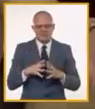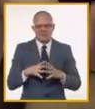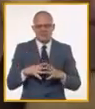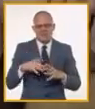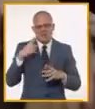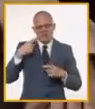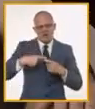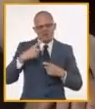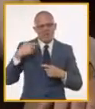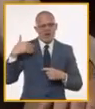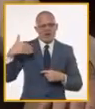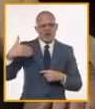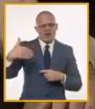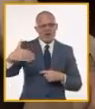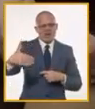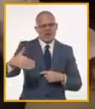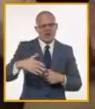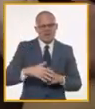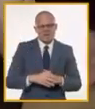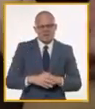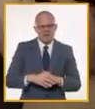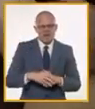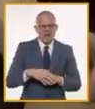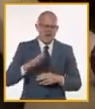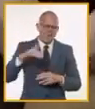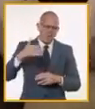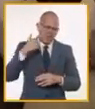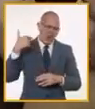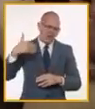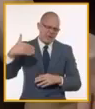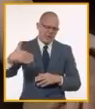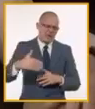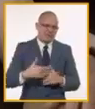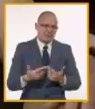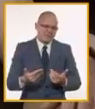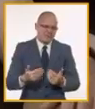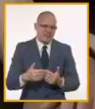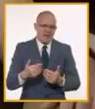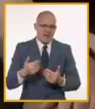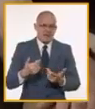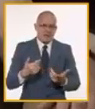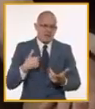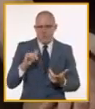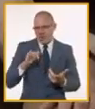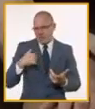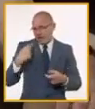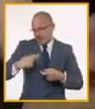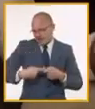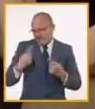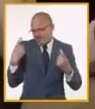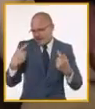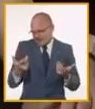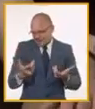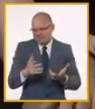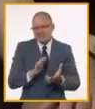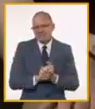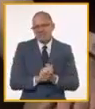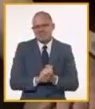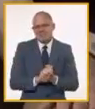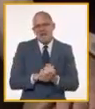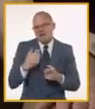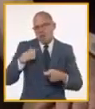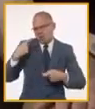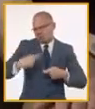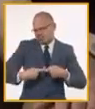dejando. Y yo, pero claro, tenía que casarme, ¿no? Sí, me casé, ¿no? Y la familia mía es corta. Yo nada más